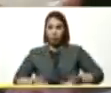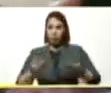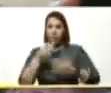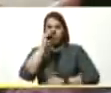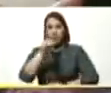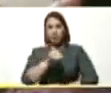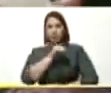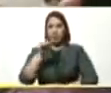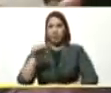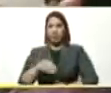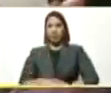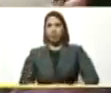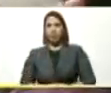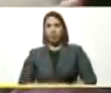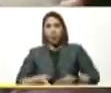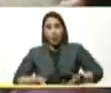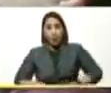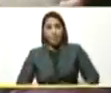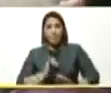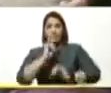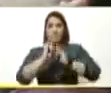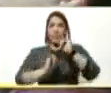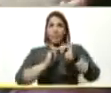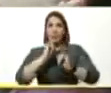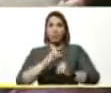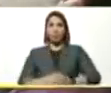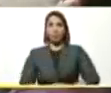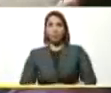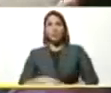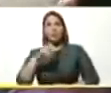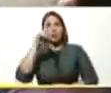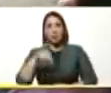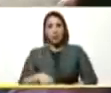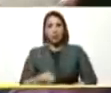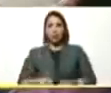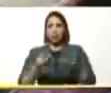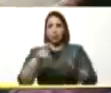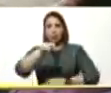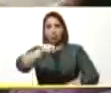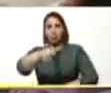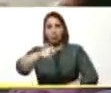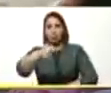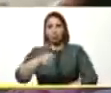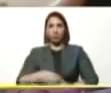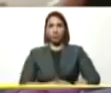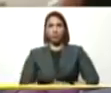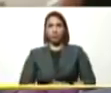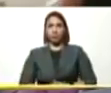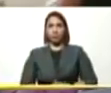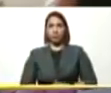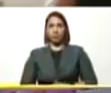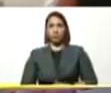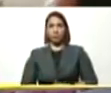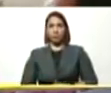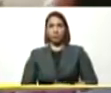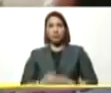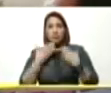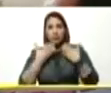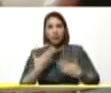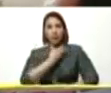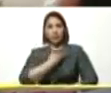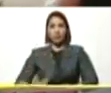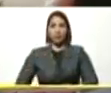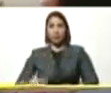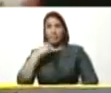bendecidos, tanto por el nacimiento de su niña, como también por la entrega de la vivienda por parte de nuestro presidente Nicolás